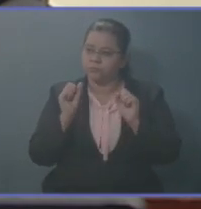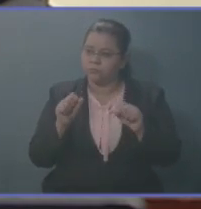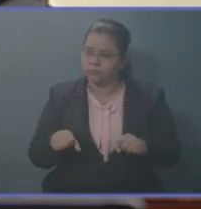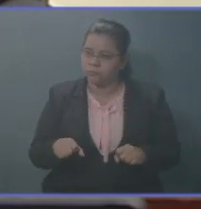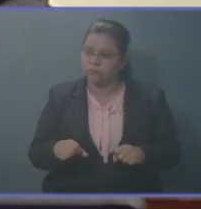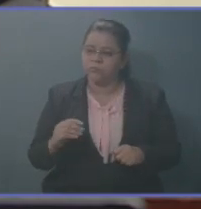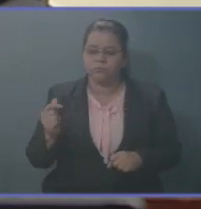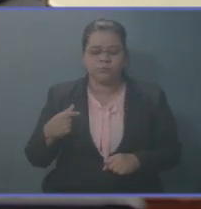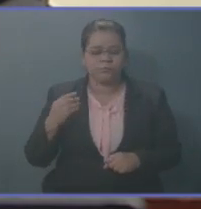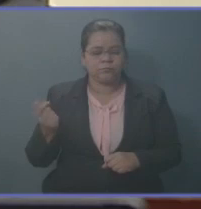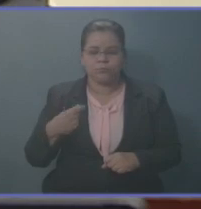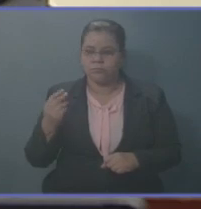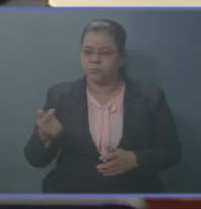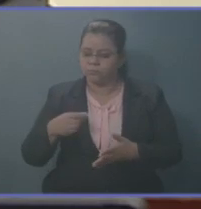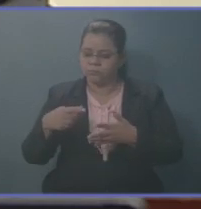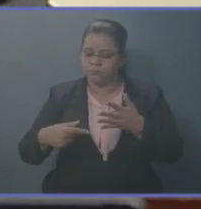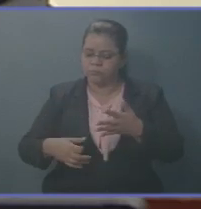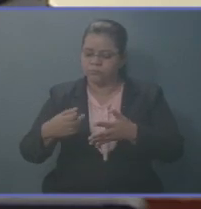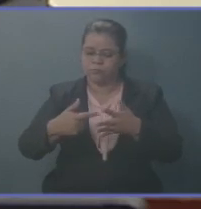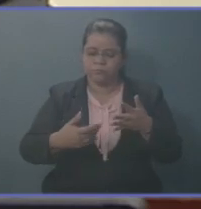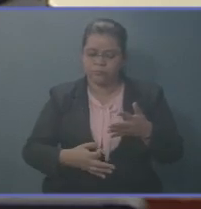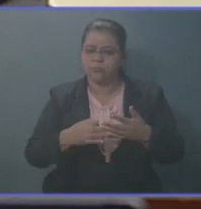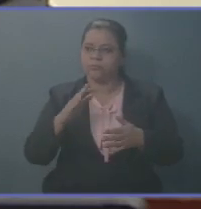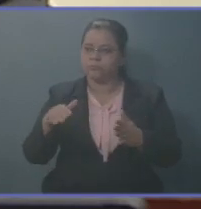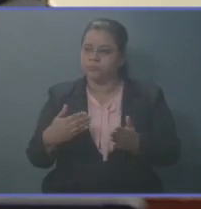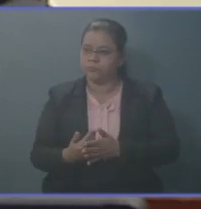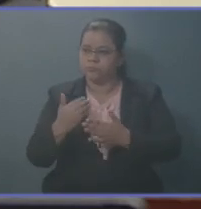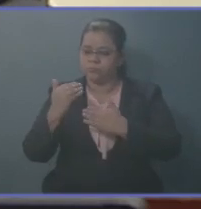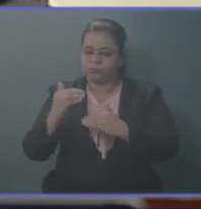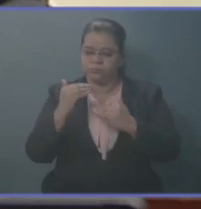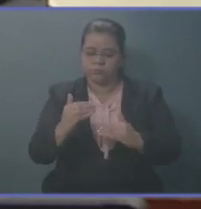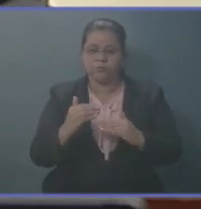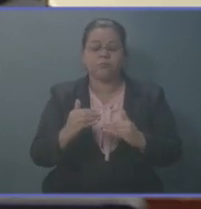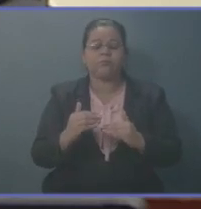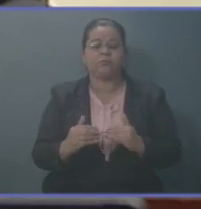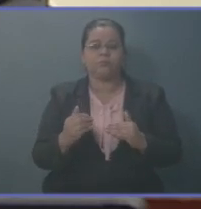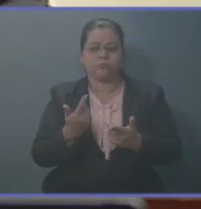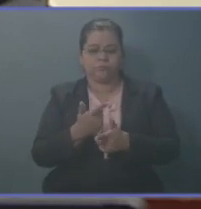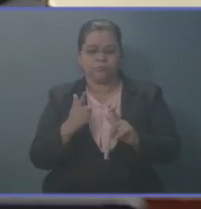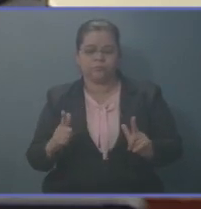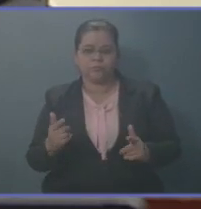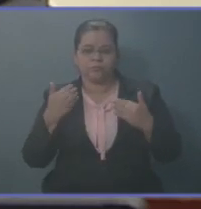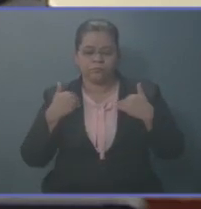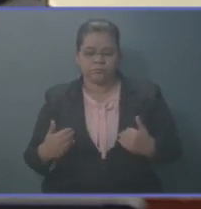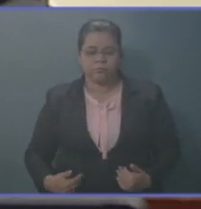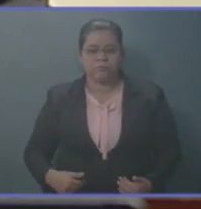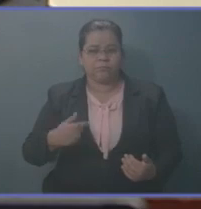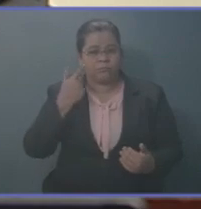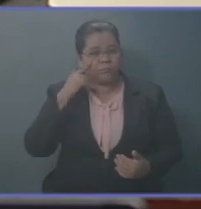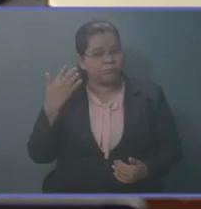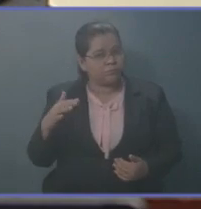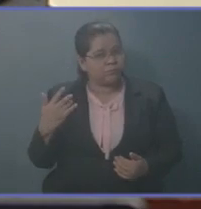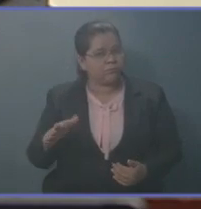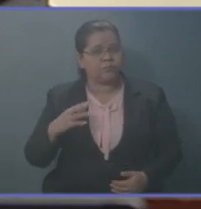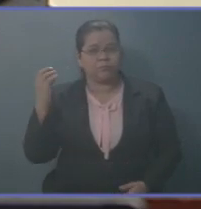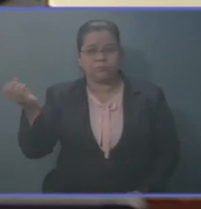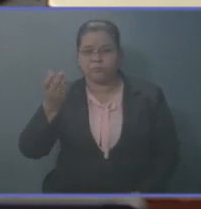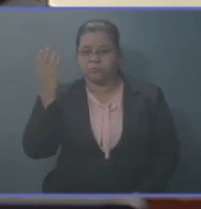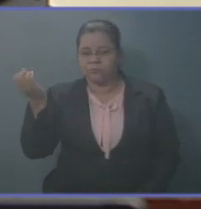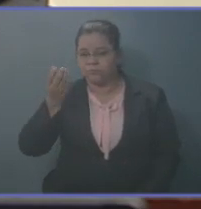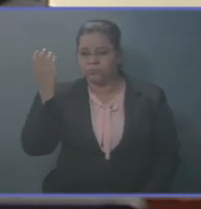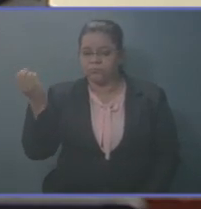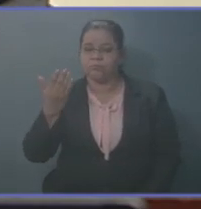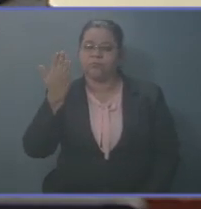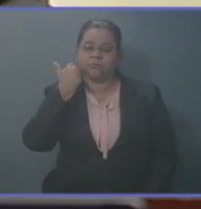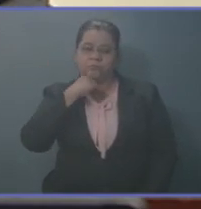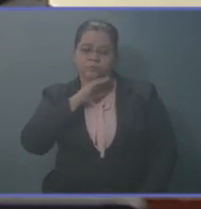con urgencia las medidas limitadoras a la libertad física derivada de la grave situación de emergencia por la pandemia del